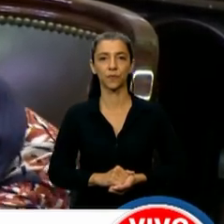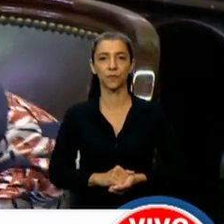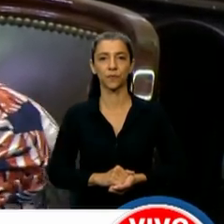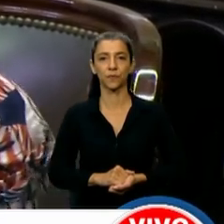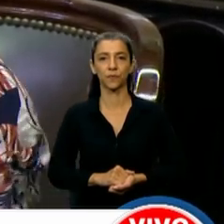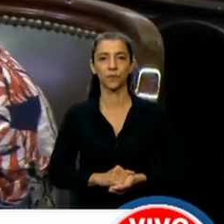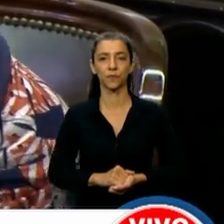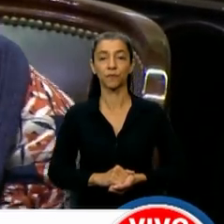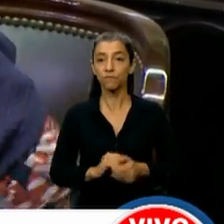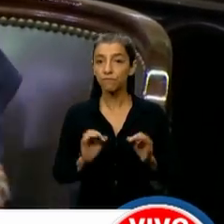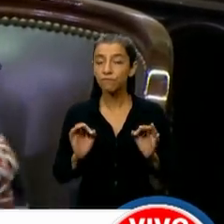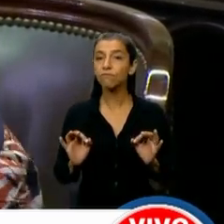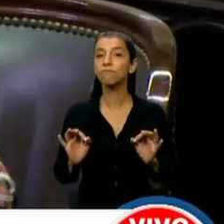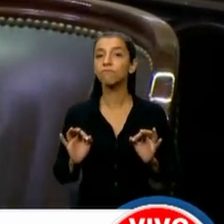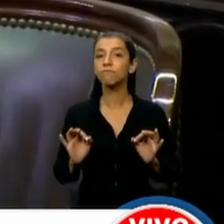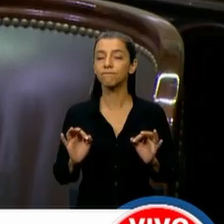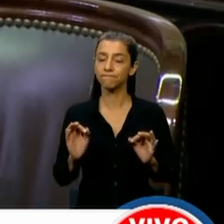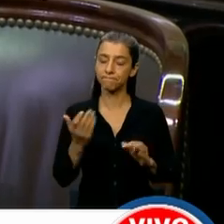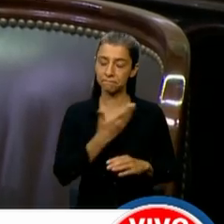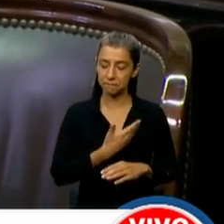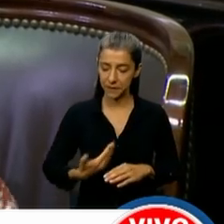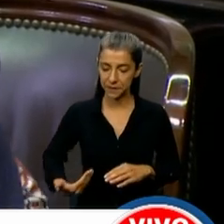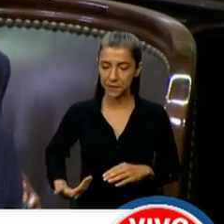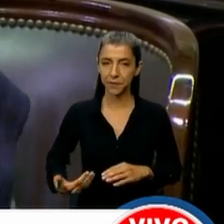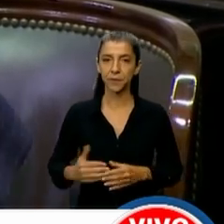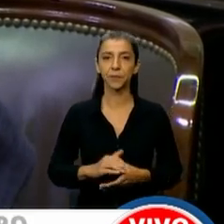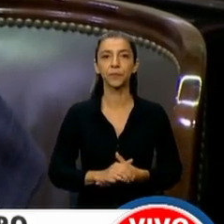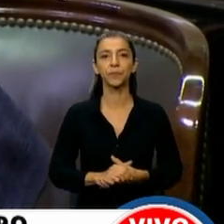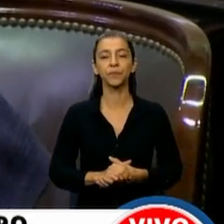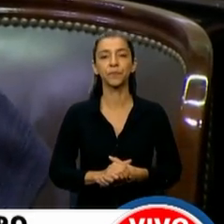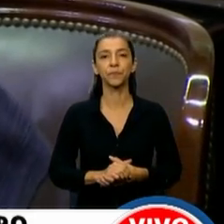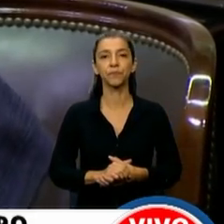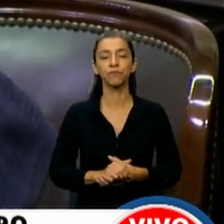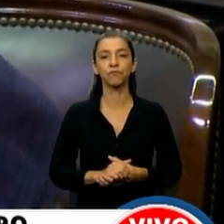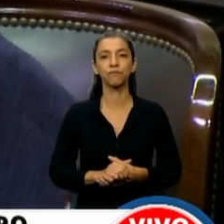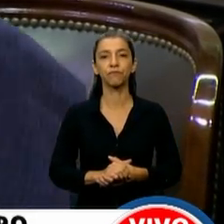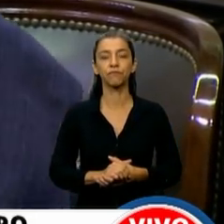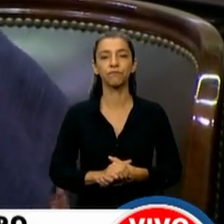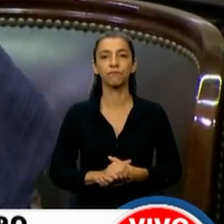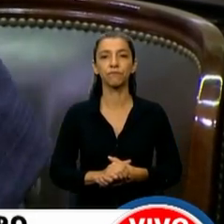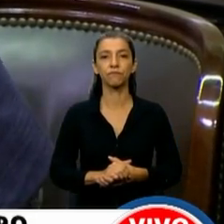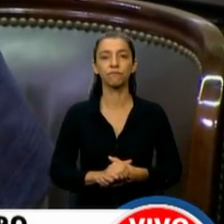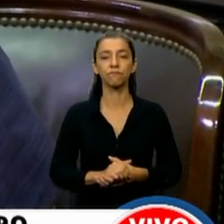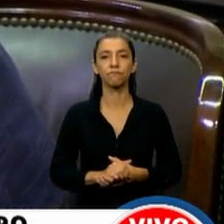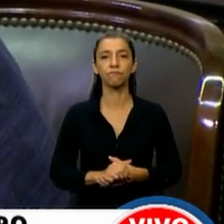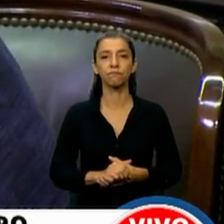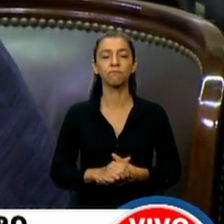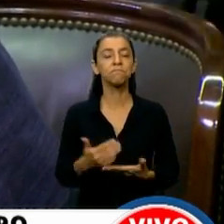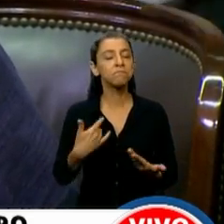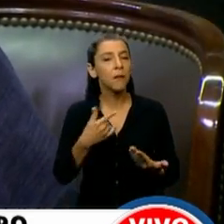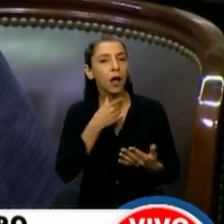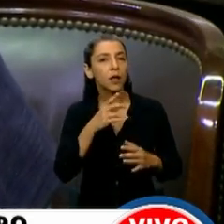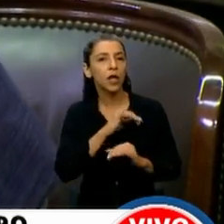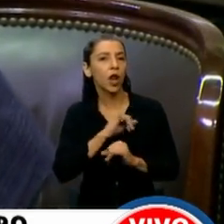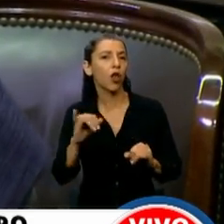sí señor presidente quiero decir que toda la